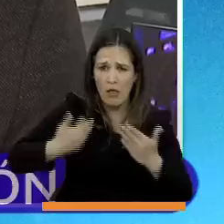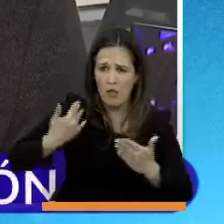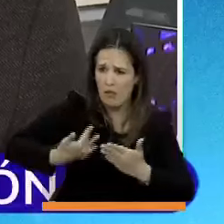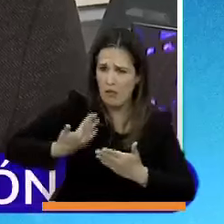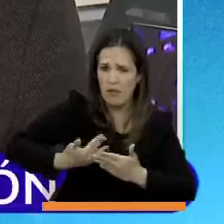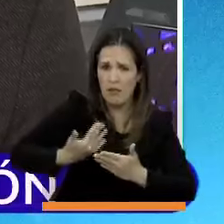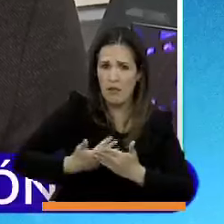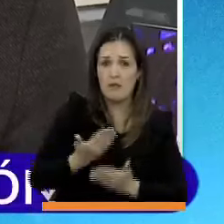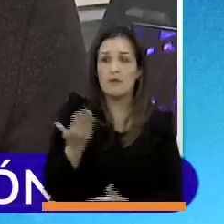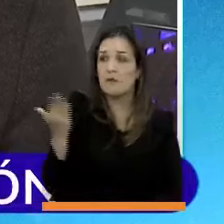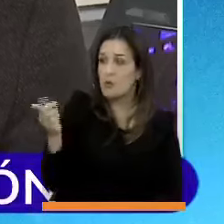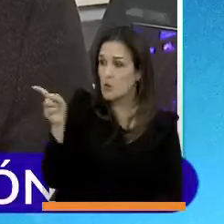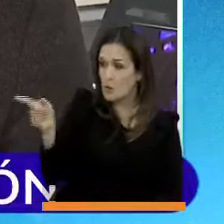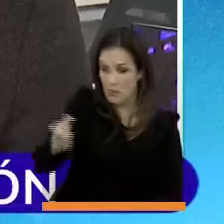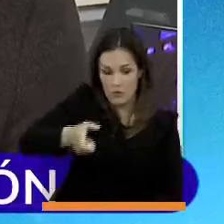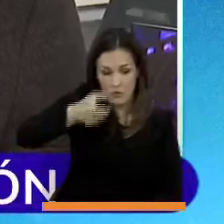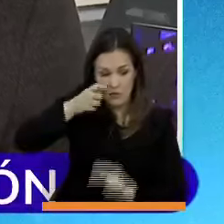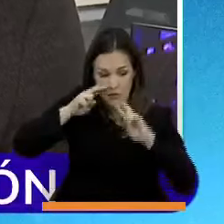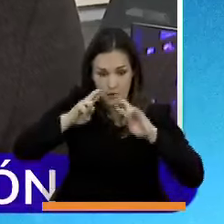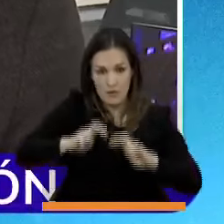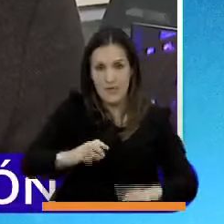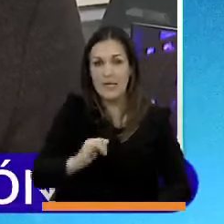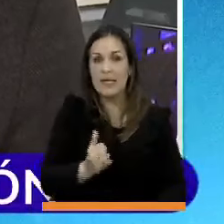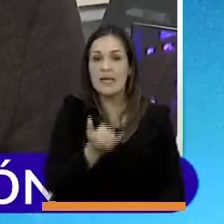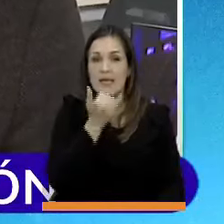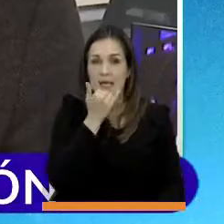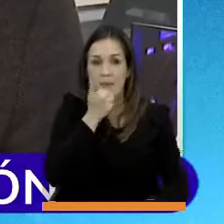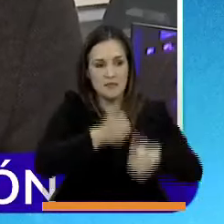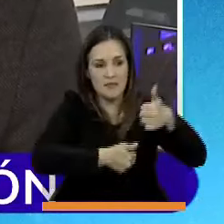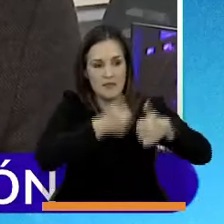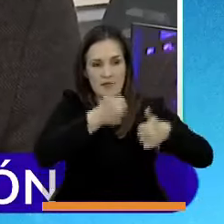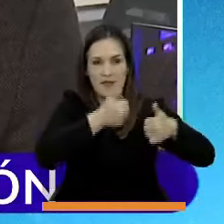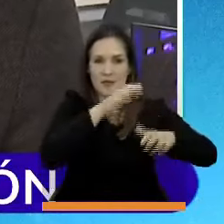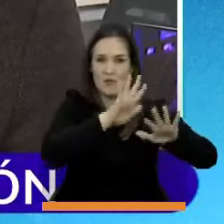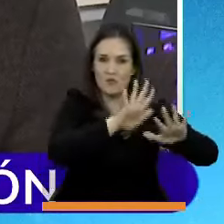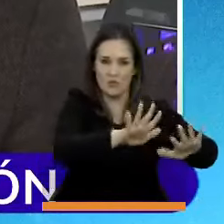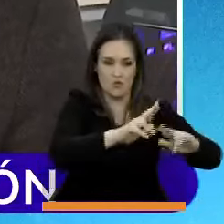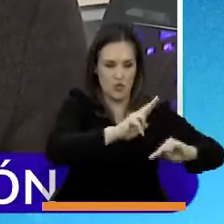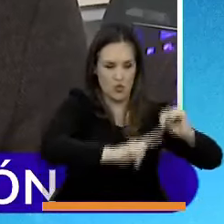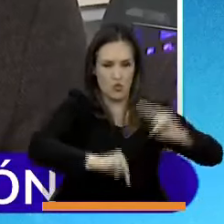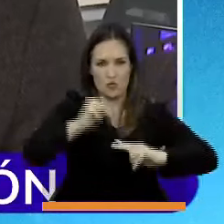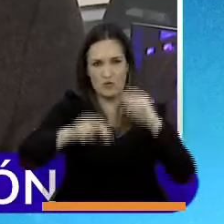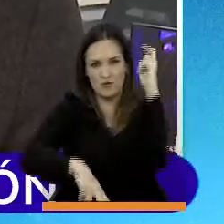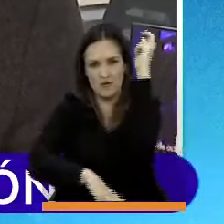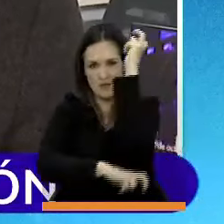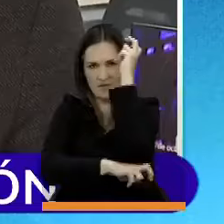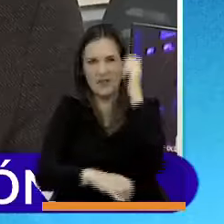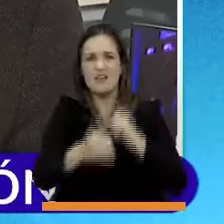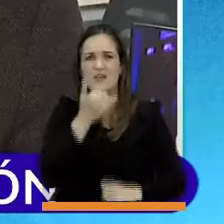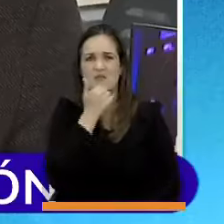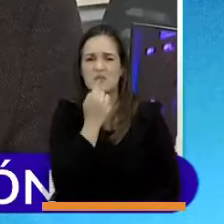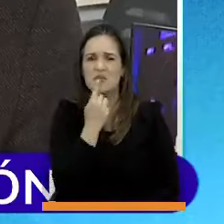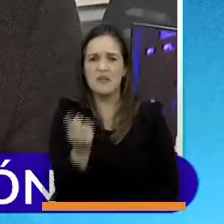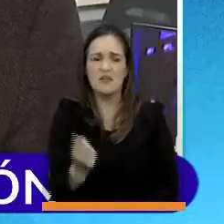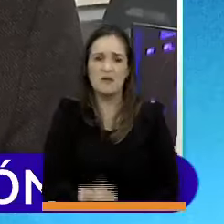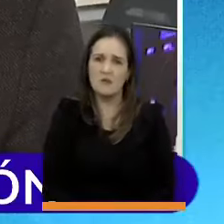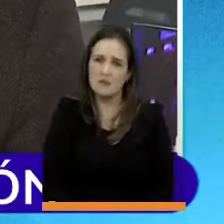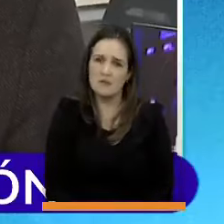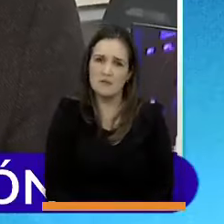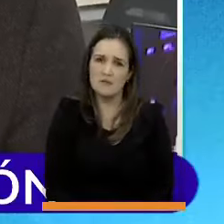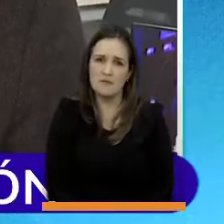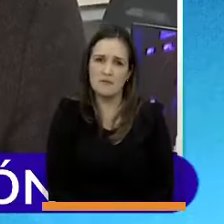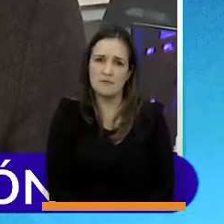noches. Usted hizo las averiguaciones con las autoridades del Carmen de Bolívar. ¿Qué le dijeron?